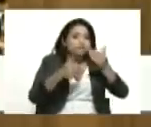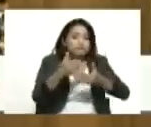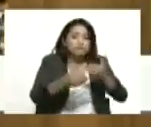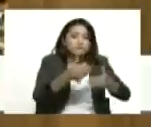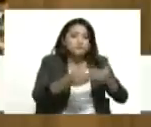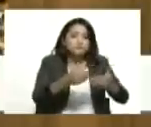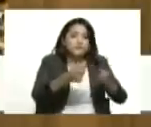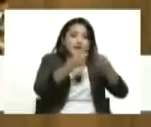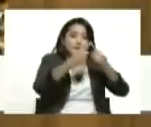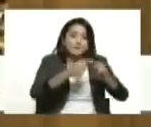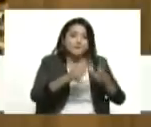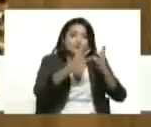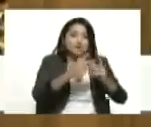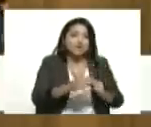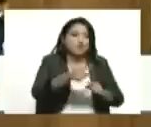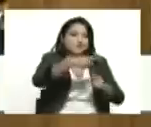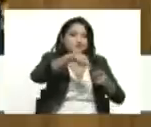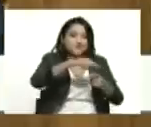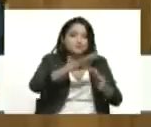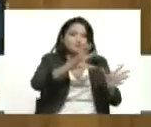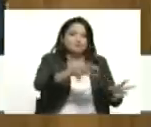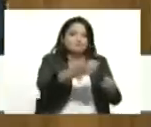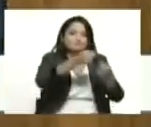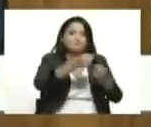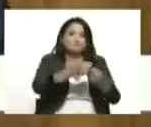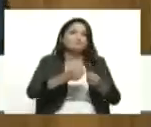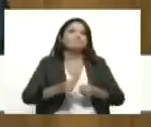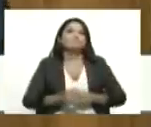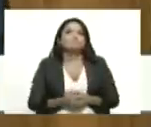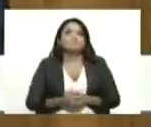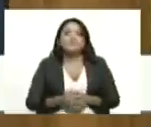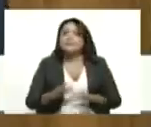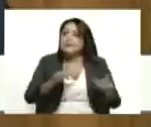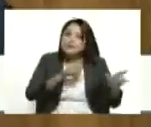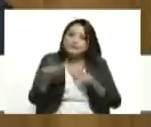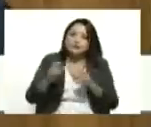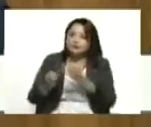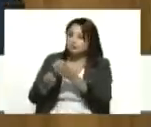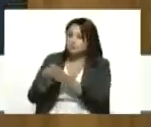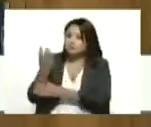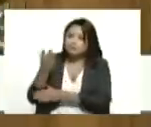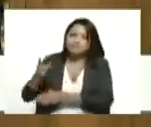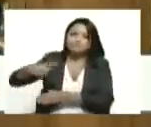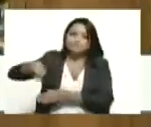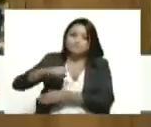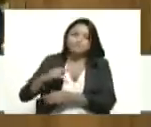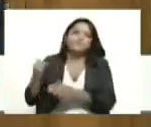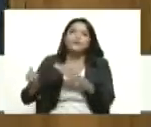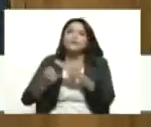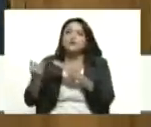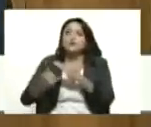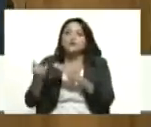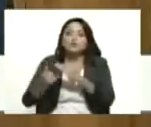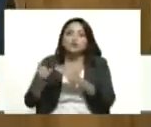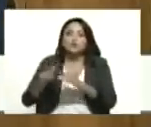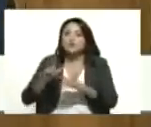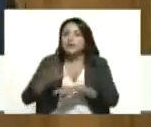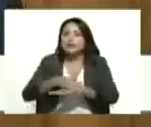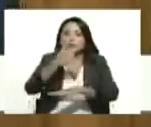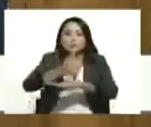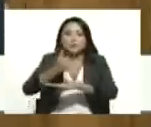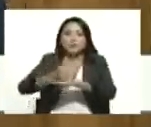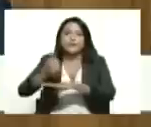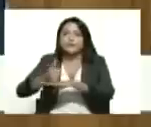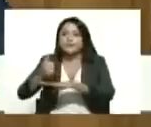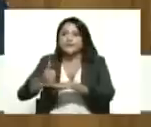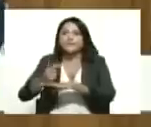la administración de los bienes incautados y decomisados. Ya se crea el servicio, está creado el servicio con una junta directiva, van a hacer un levantamiento